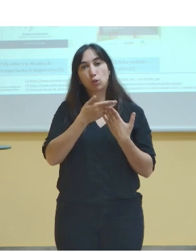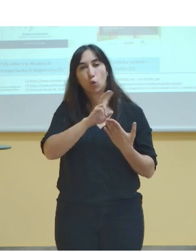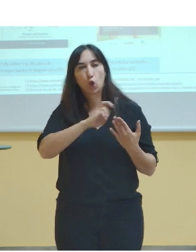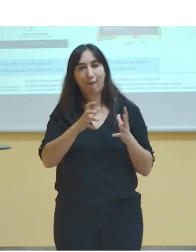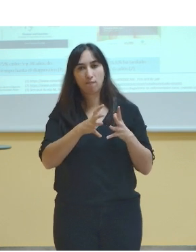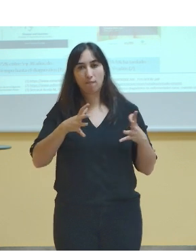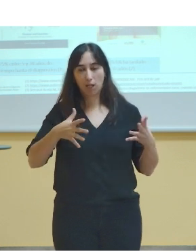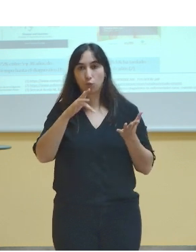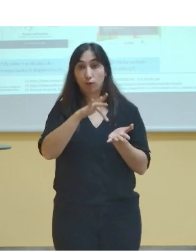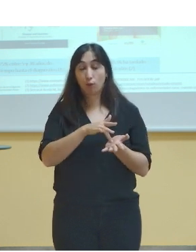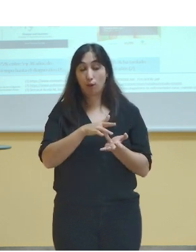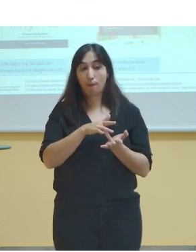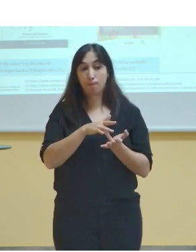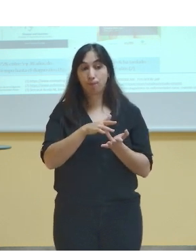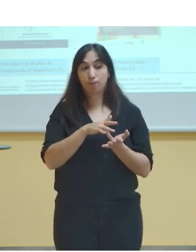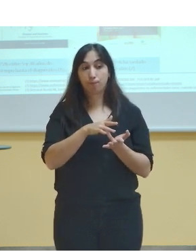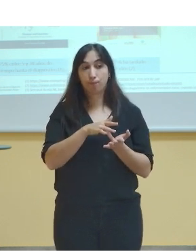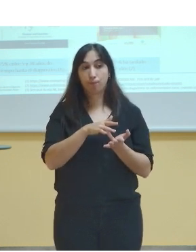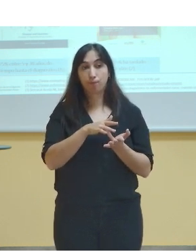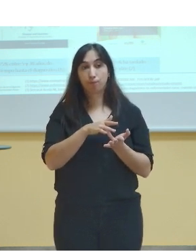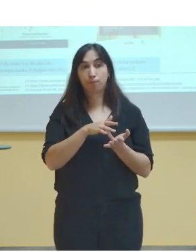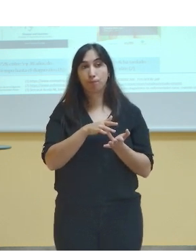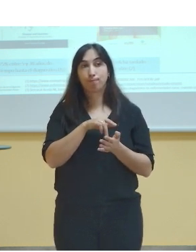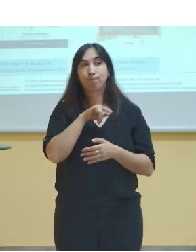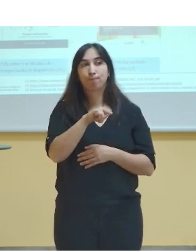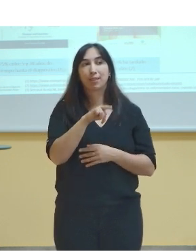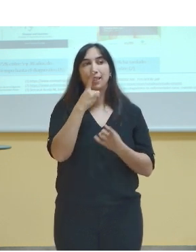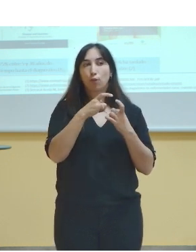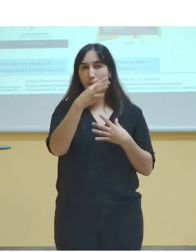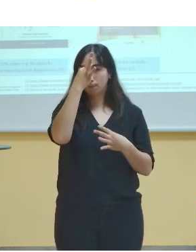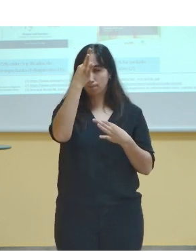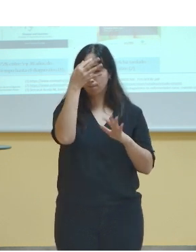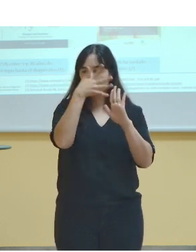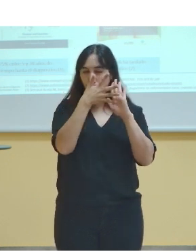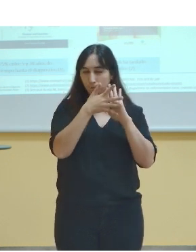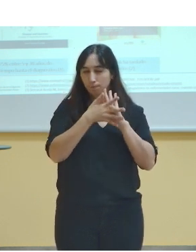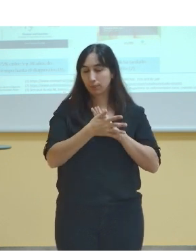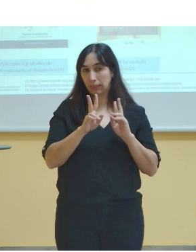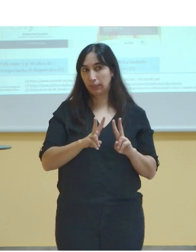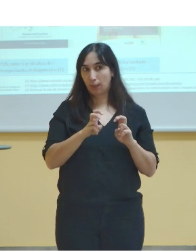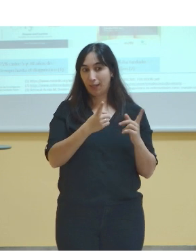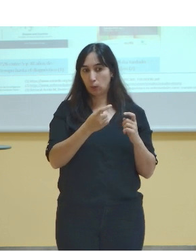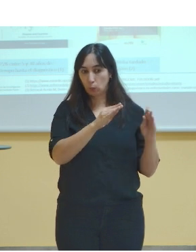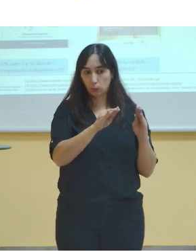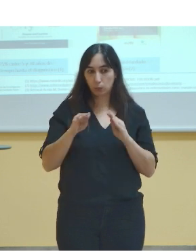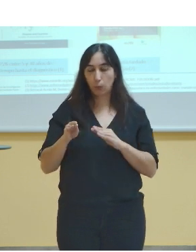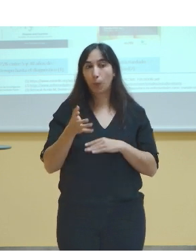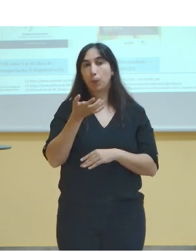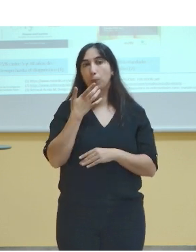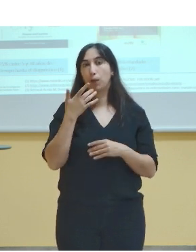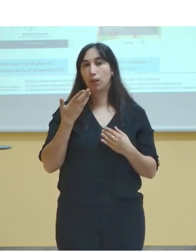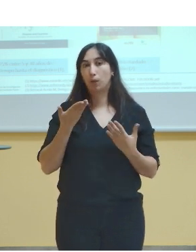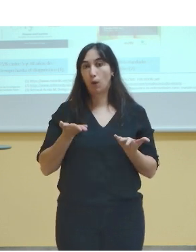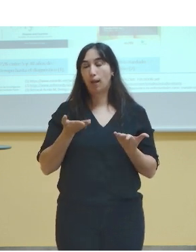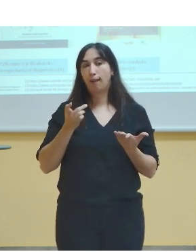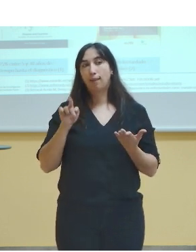muy amplio en el que dio datos precisos sobre muchas de esas necesidades y entre ellas se